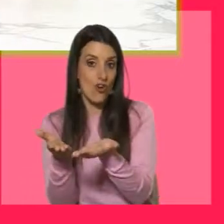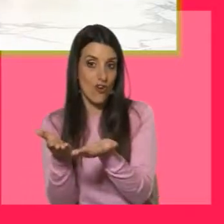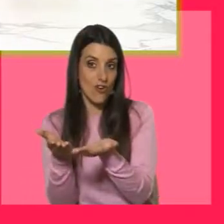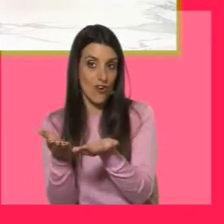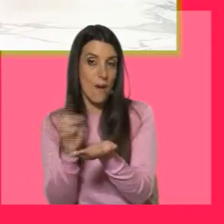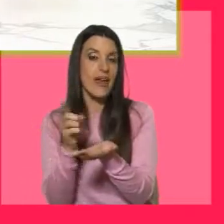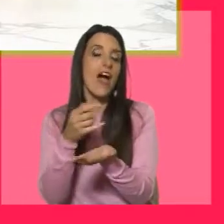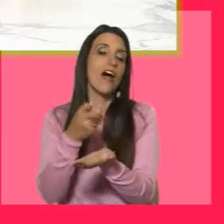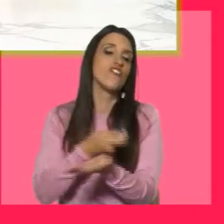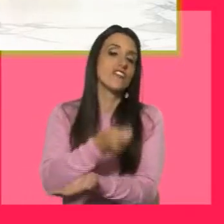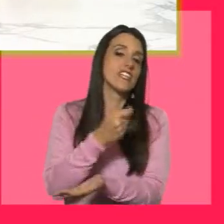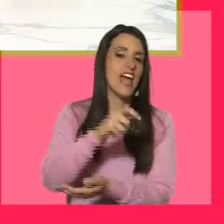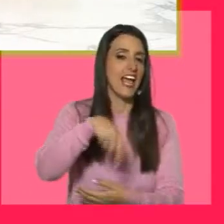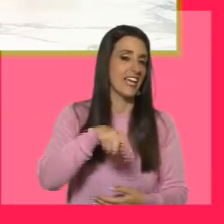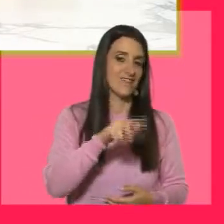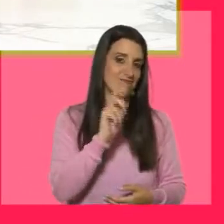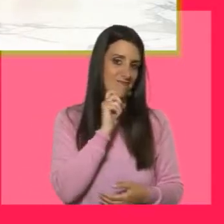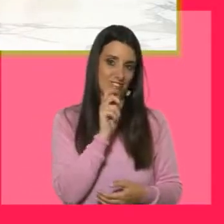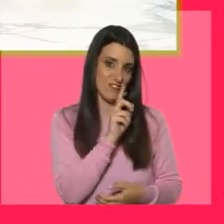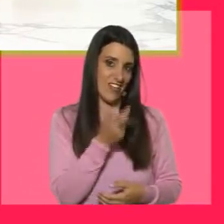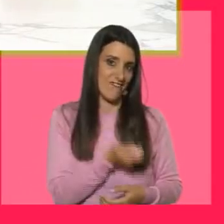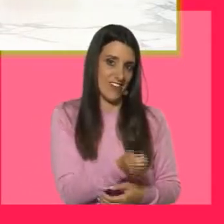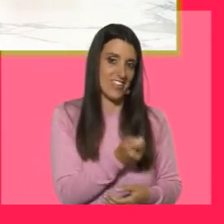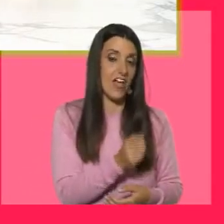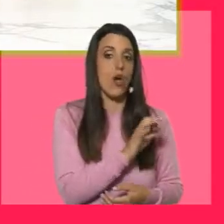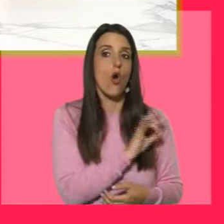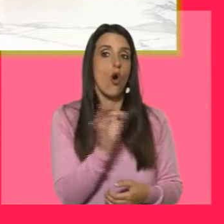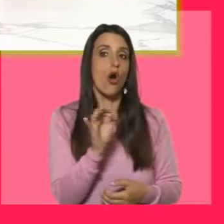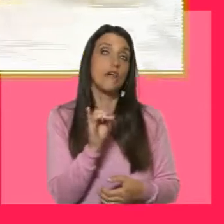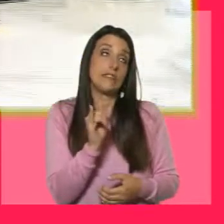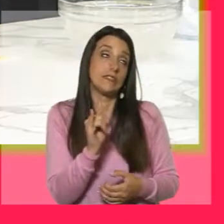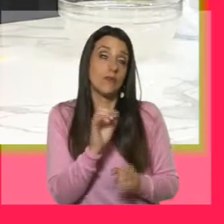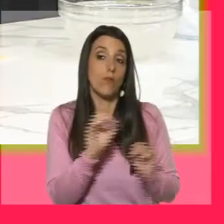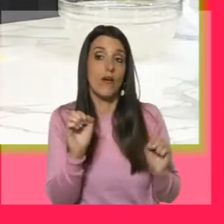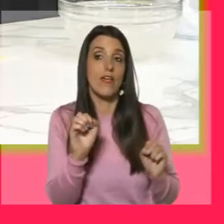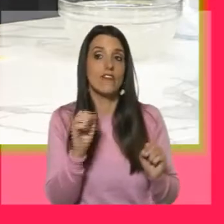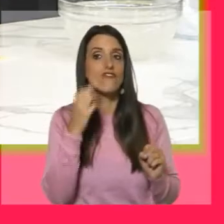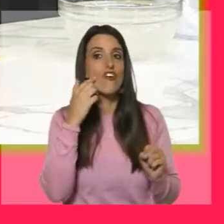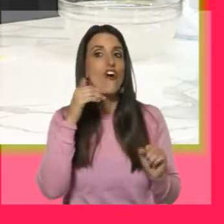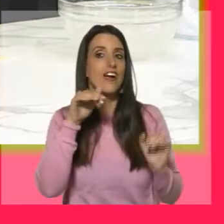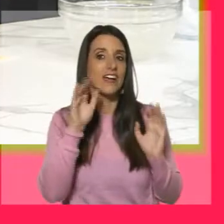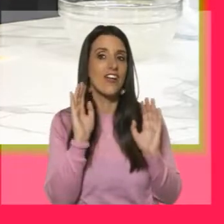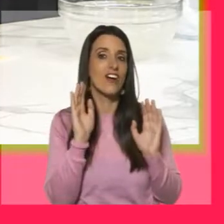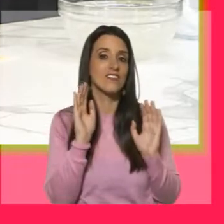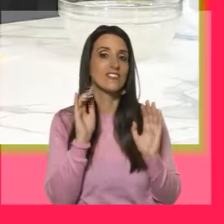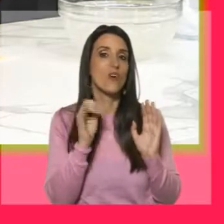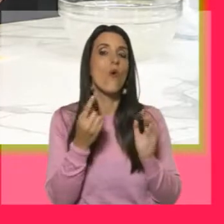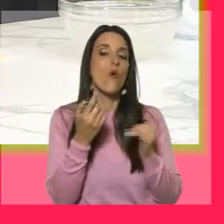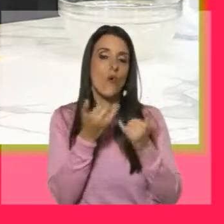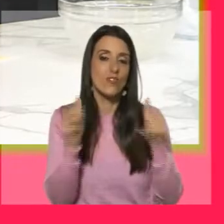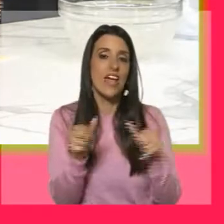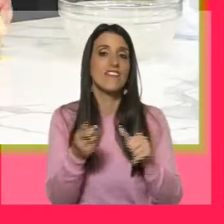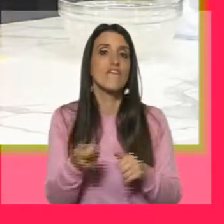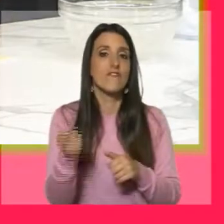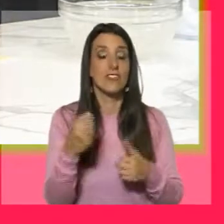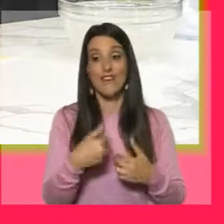la fritura. Viste que acá no somos muy pro fritura. Y si no, podés hacer las donas fritas. Ahí está. Yo creo que se las debemos a los televidentes. Las vamos a hacer un día.